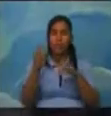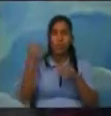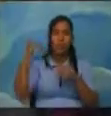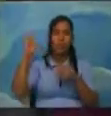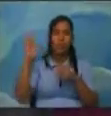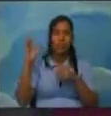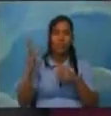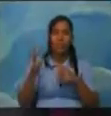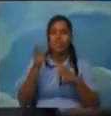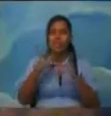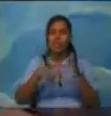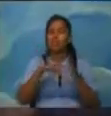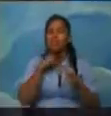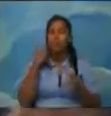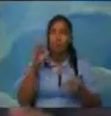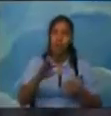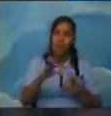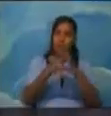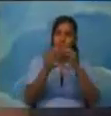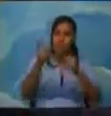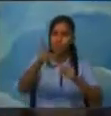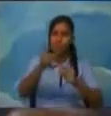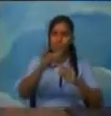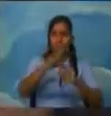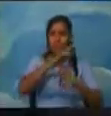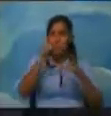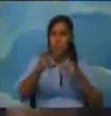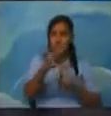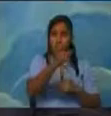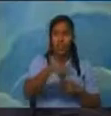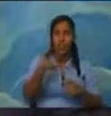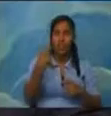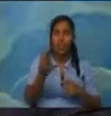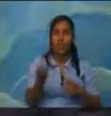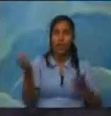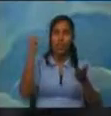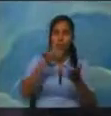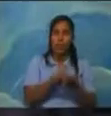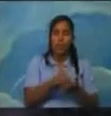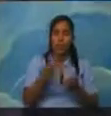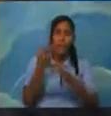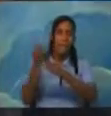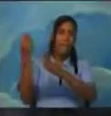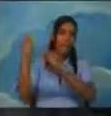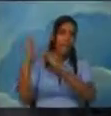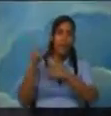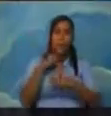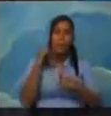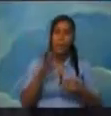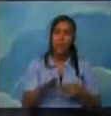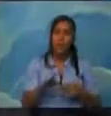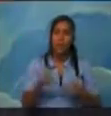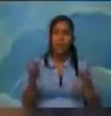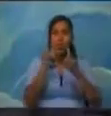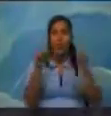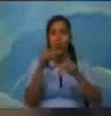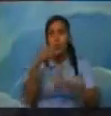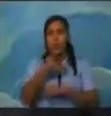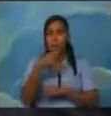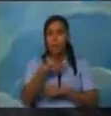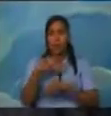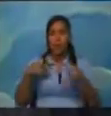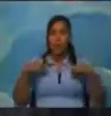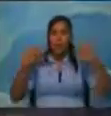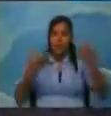han resultado muertos, los han matado. Personas que cuando vuelven atrás los han matado. Por eso es que no podemos cansarnos